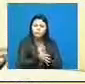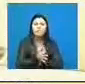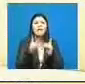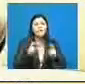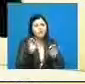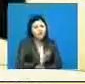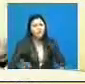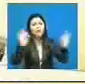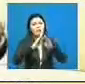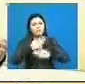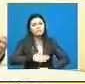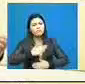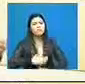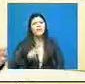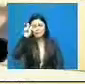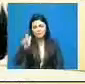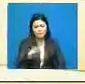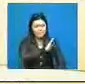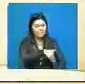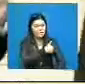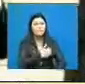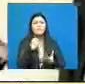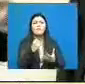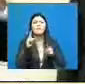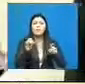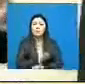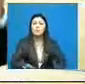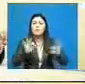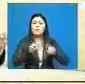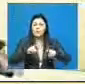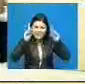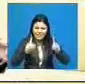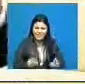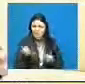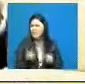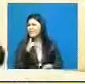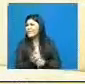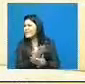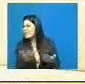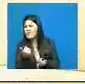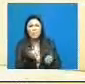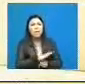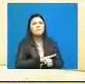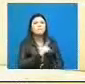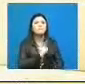serenidad que debe tener un ministro de Hacienda lo debe llevar a tomar decisiones difíciles en el momento